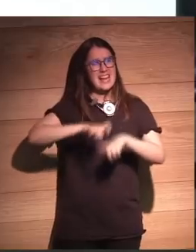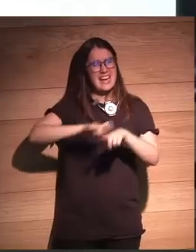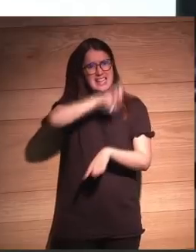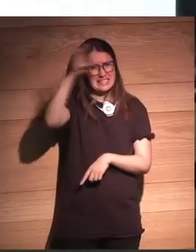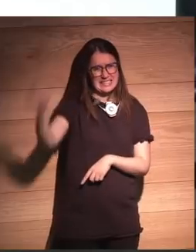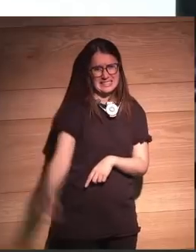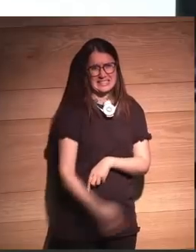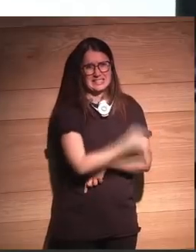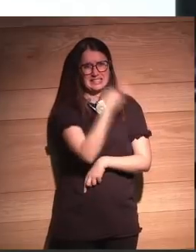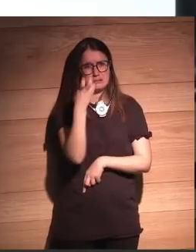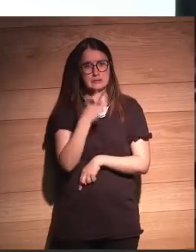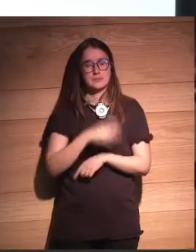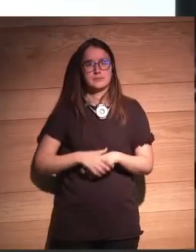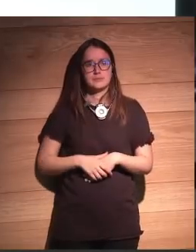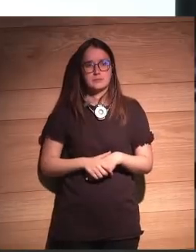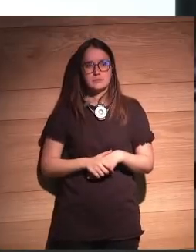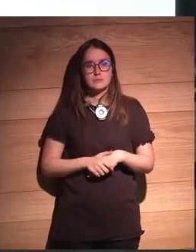tantas cosas.